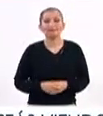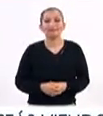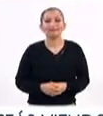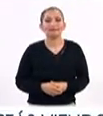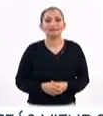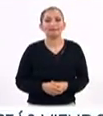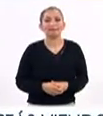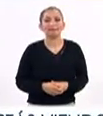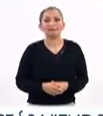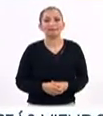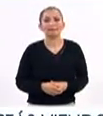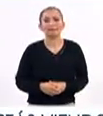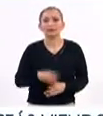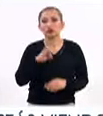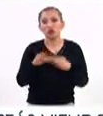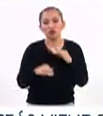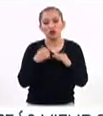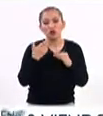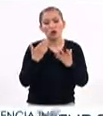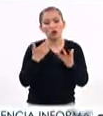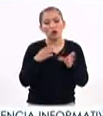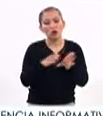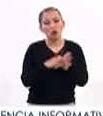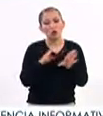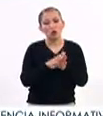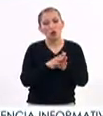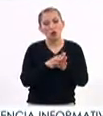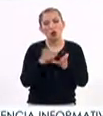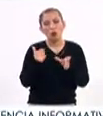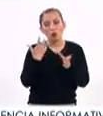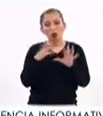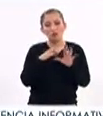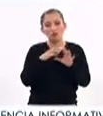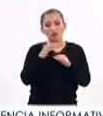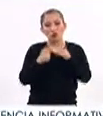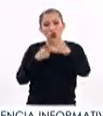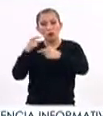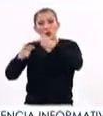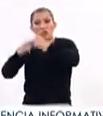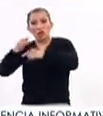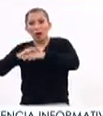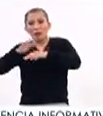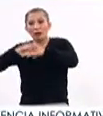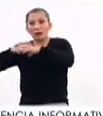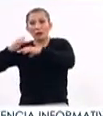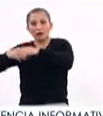bueno, todo se va dando un poquito como bola de nieve, pero en un buen sentido. Sí, claro.